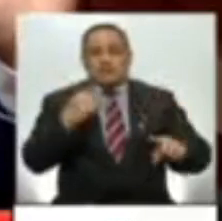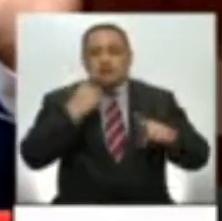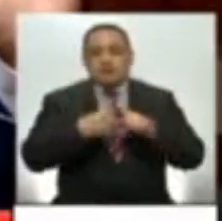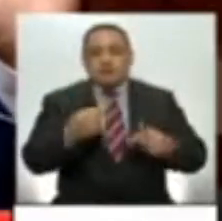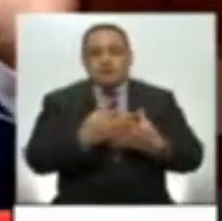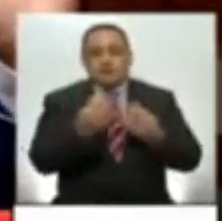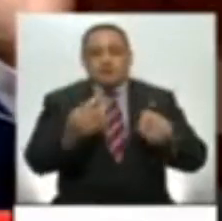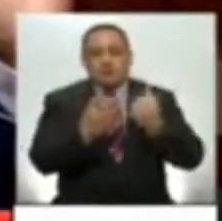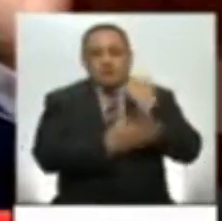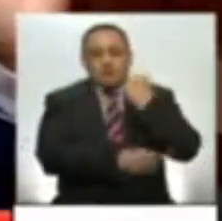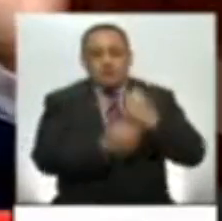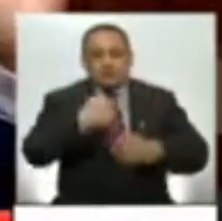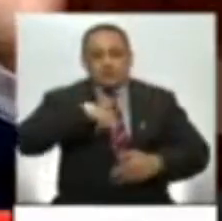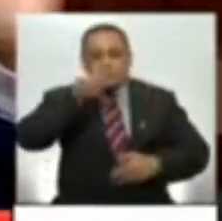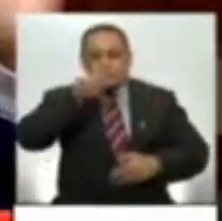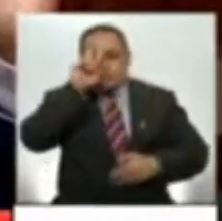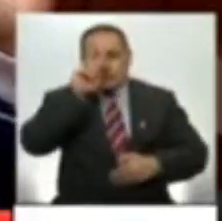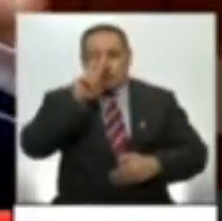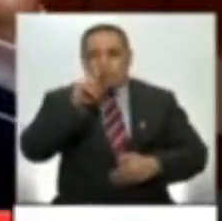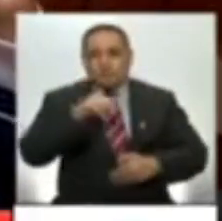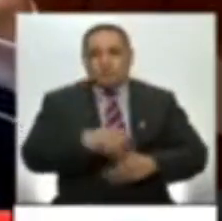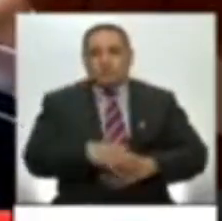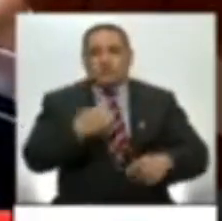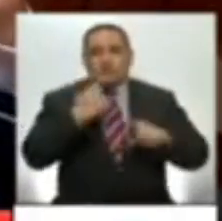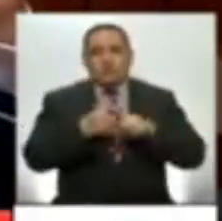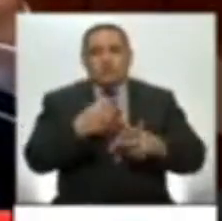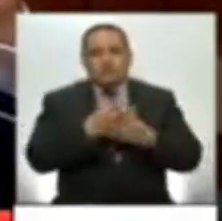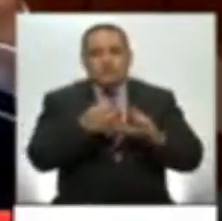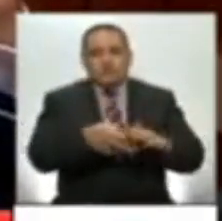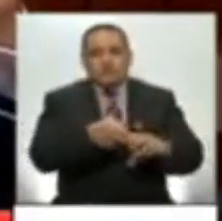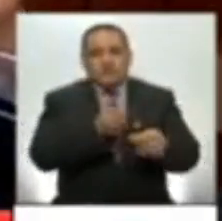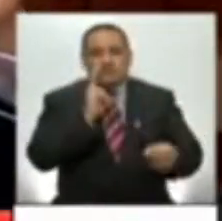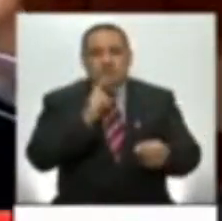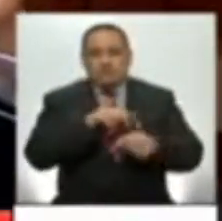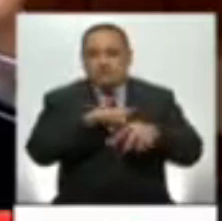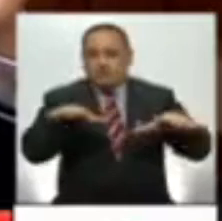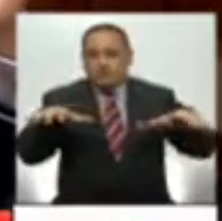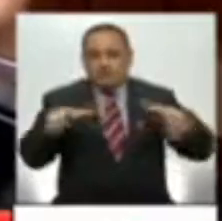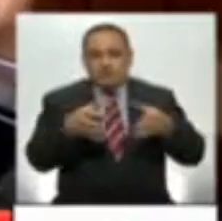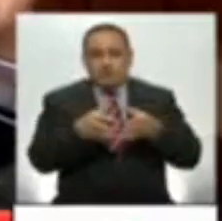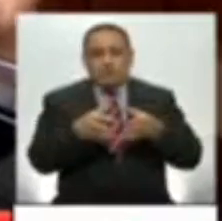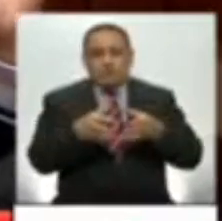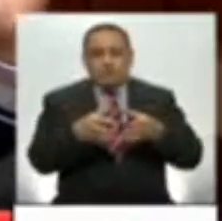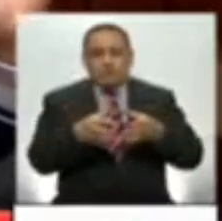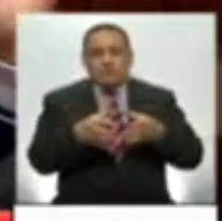los desposeídos del Perú, por los excluidos del sistema,